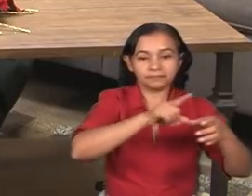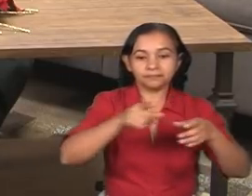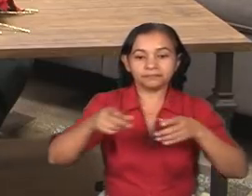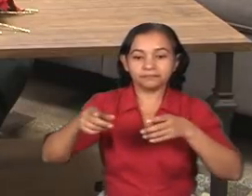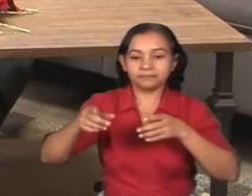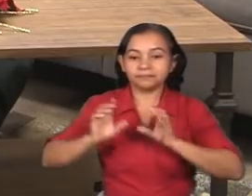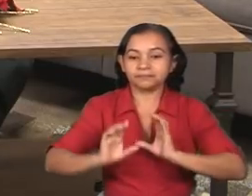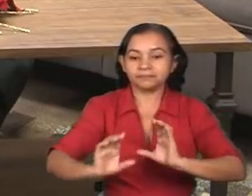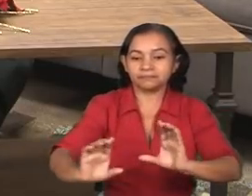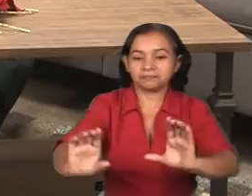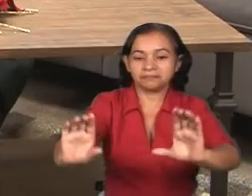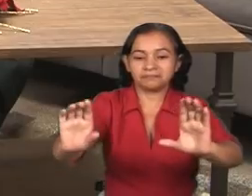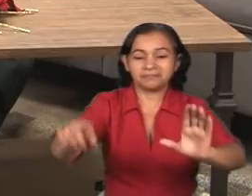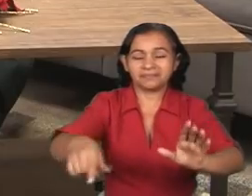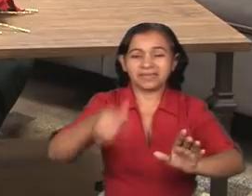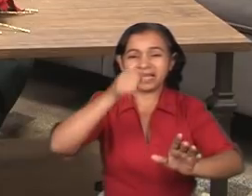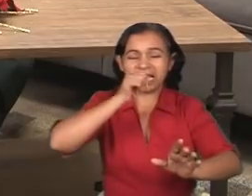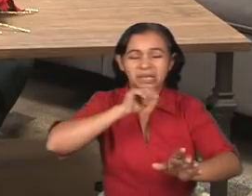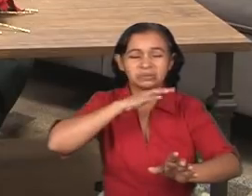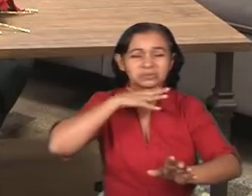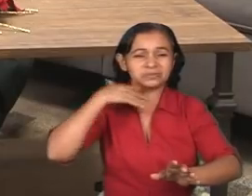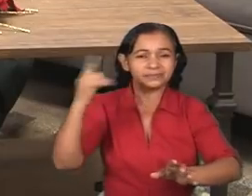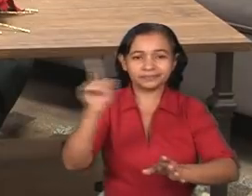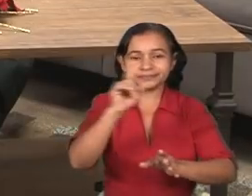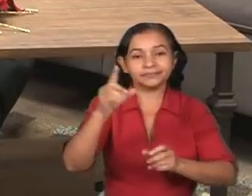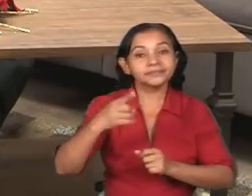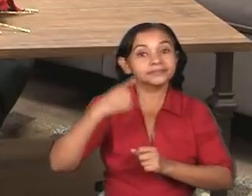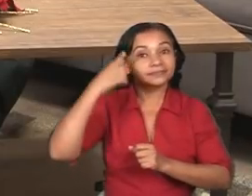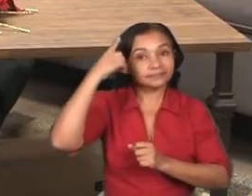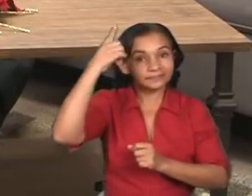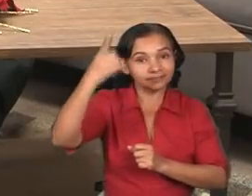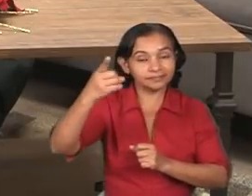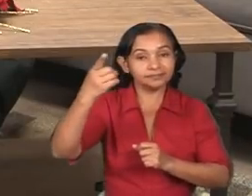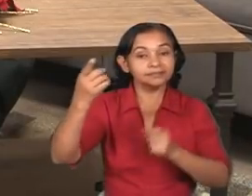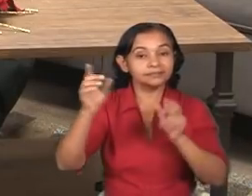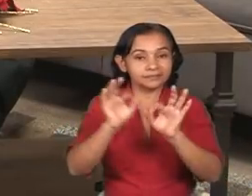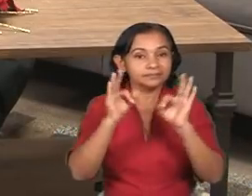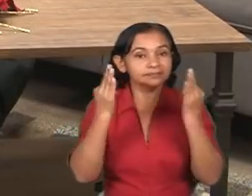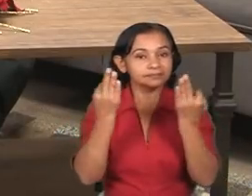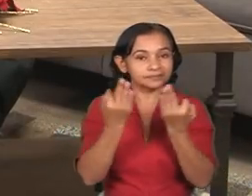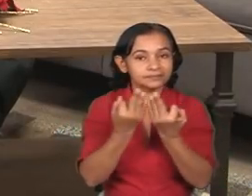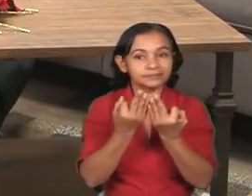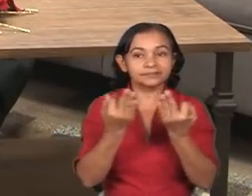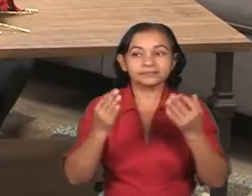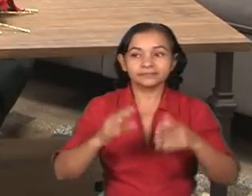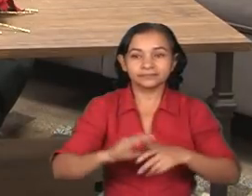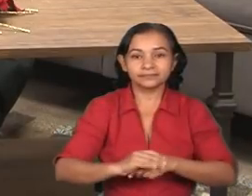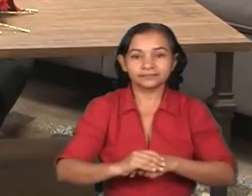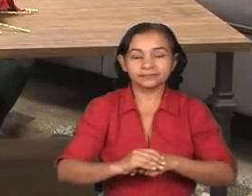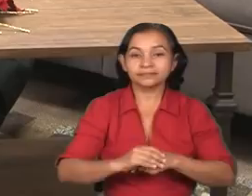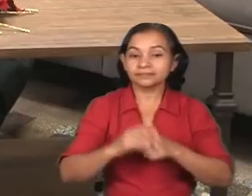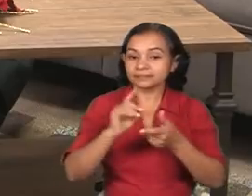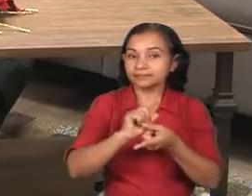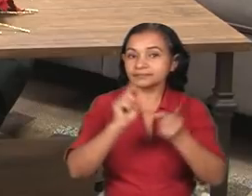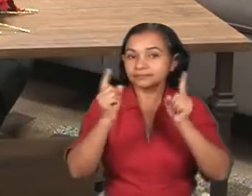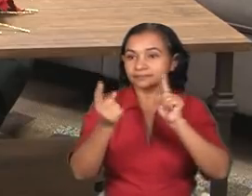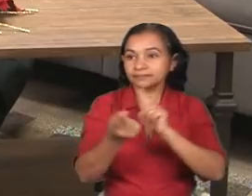calles, y por tanto, todo el desarrollo que eso conlleva, ¿no?, al seno de la familia en particular. Procesos de